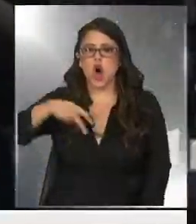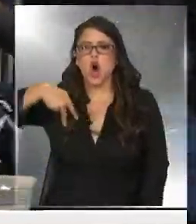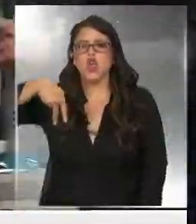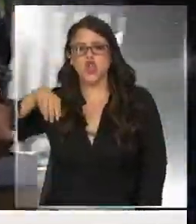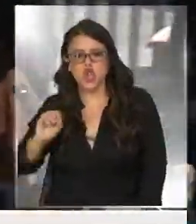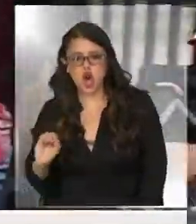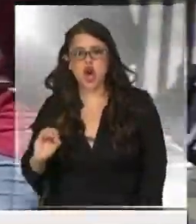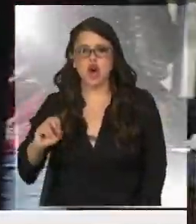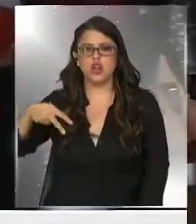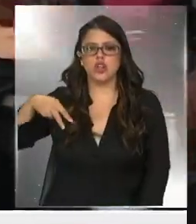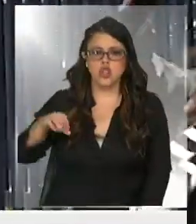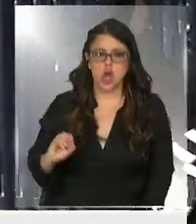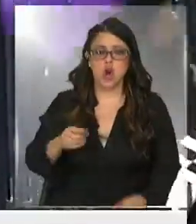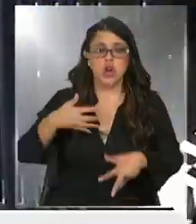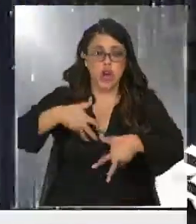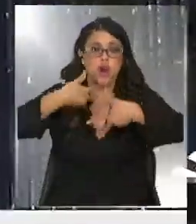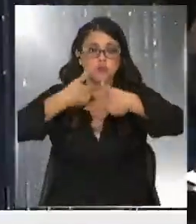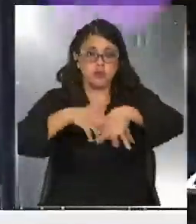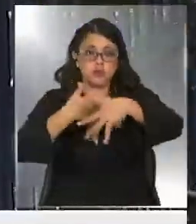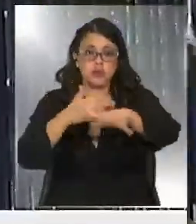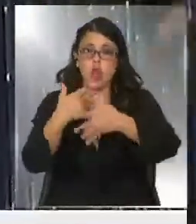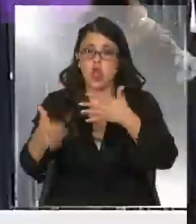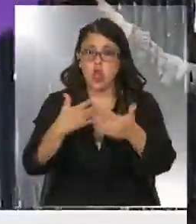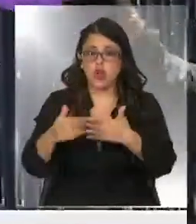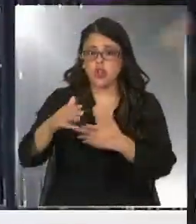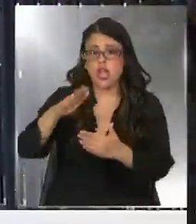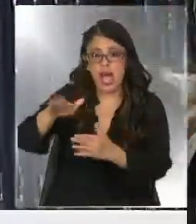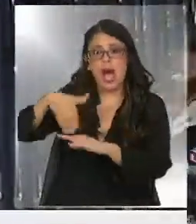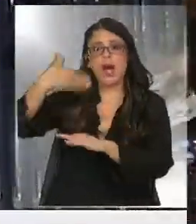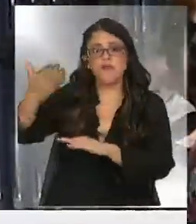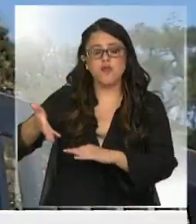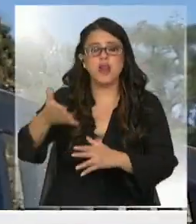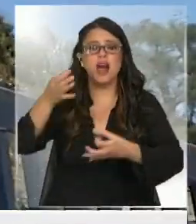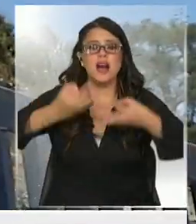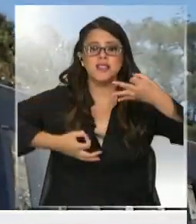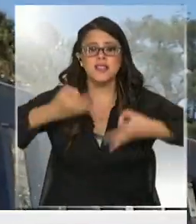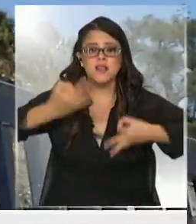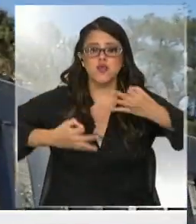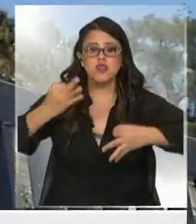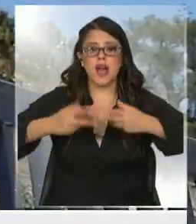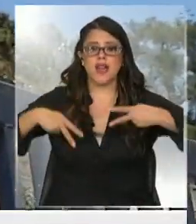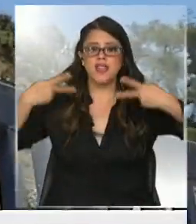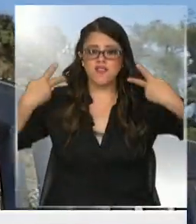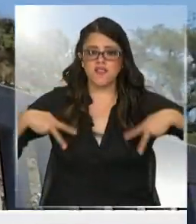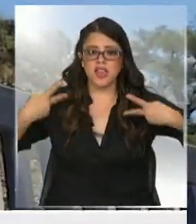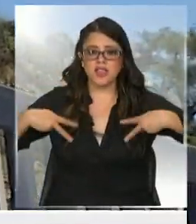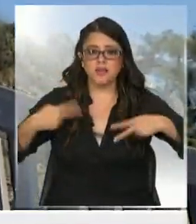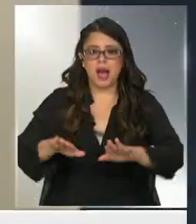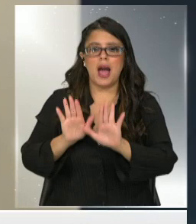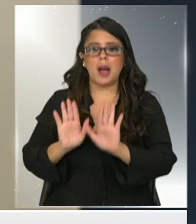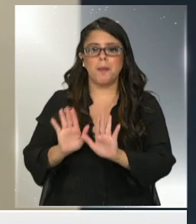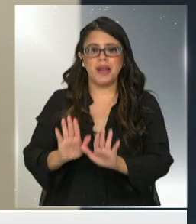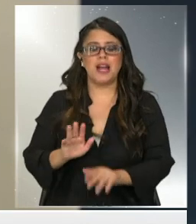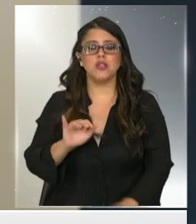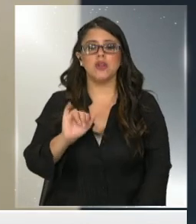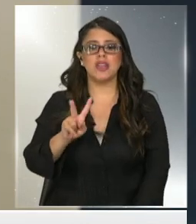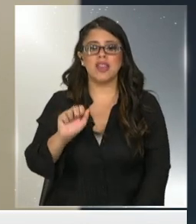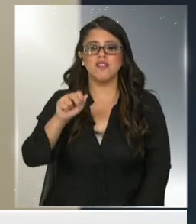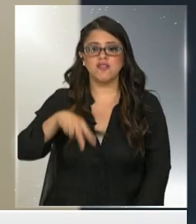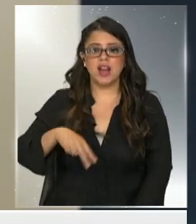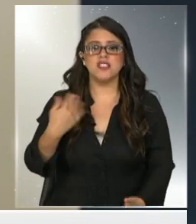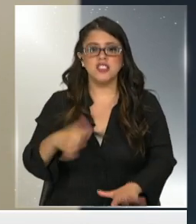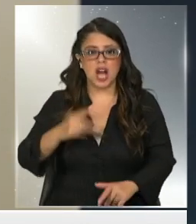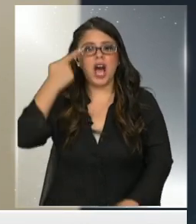Las manifestaciones se trasladaron al Tribunal de Viña del Mar a la espera de la audiencia. Iván Yáñez aún